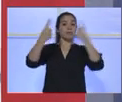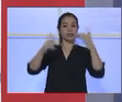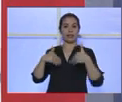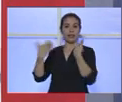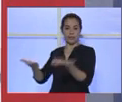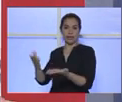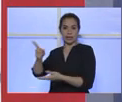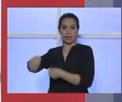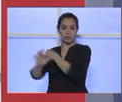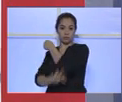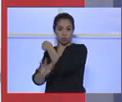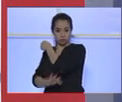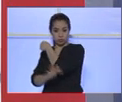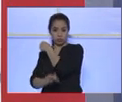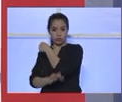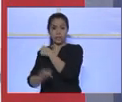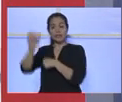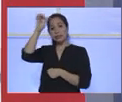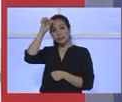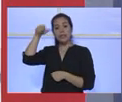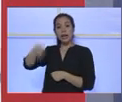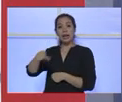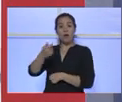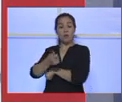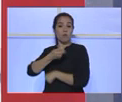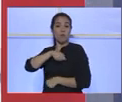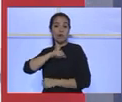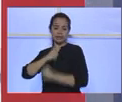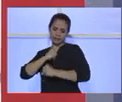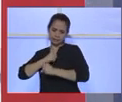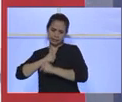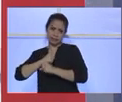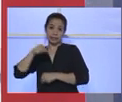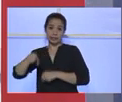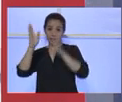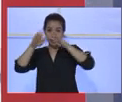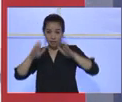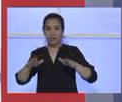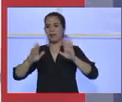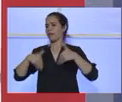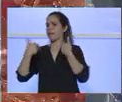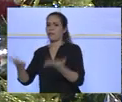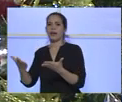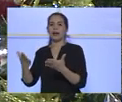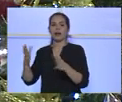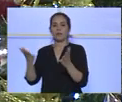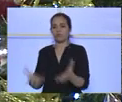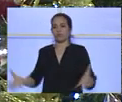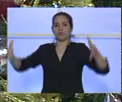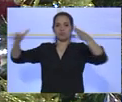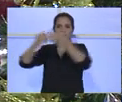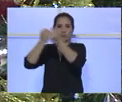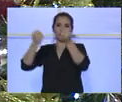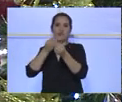una canasta de Navidad a las personas que estaban de guardia en ese día y fue una cuestión motivacional importante. ¿Hacia dónde van los desafíos